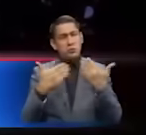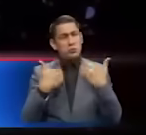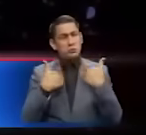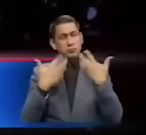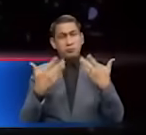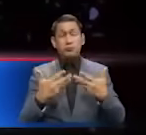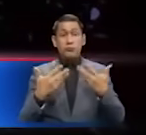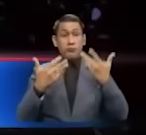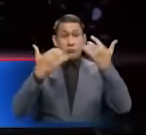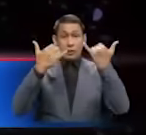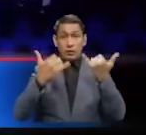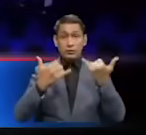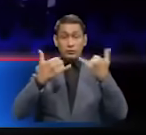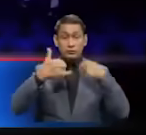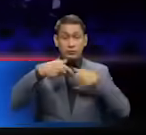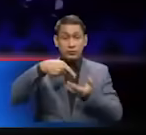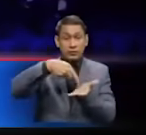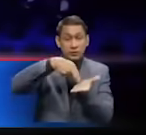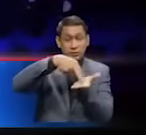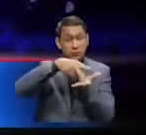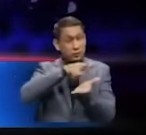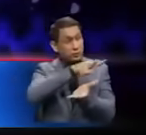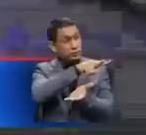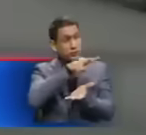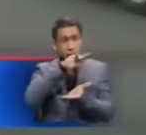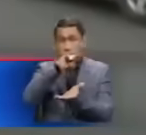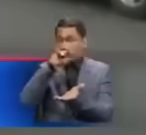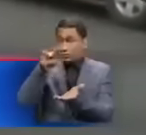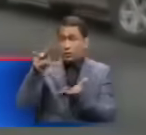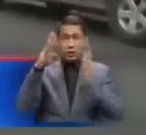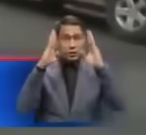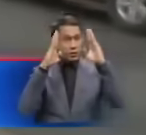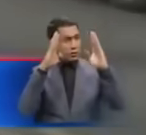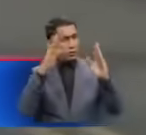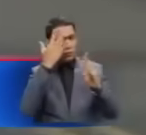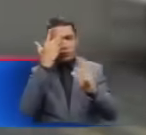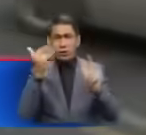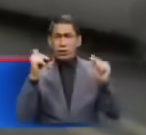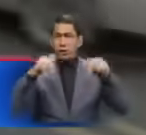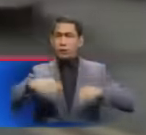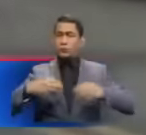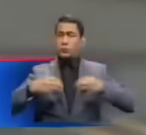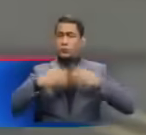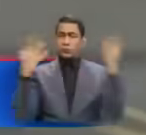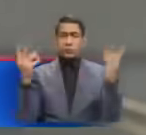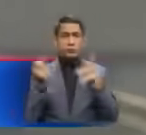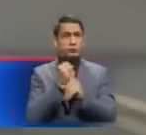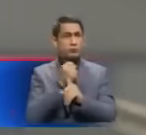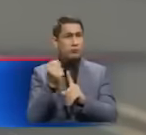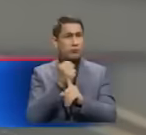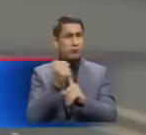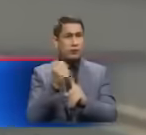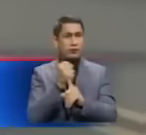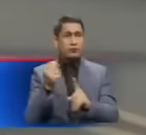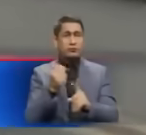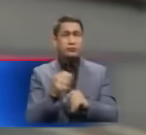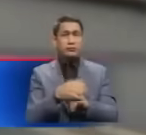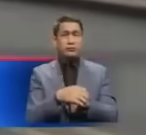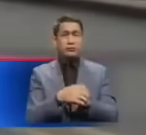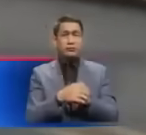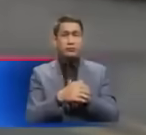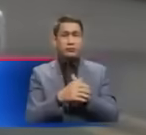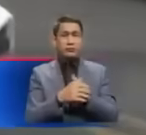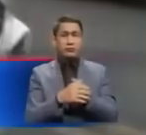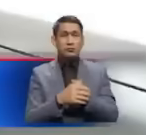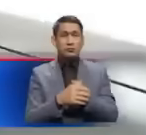todos lados, porque ahorita la delincuencia, donde quiera. Y en medio de la incertidumbre que hay aquí en la casa colectiva, están los señores agentes del